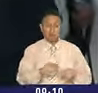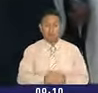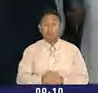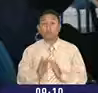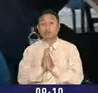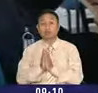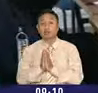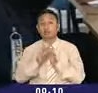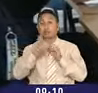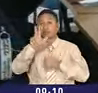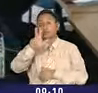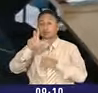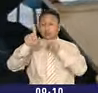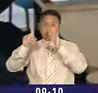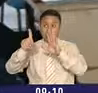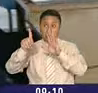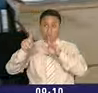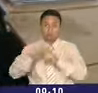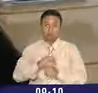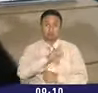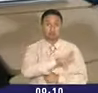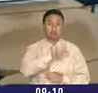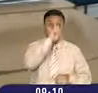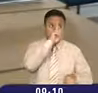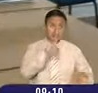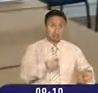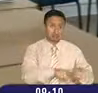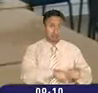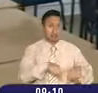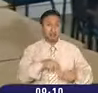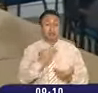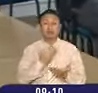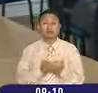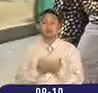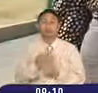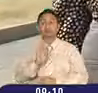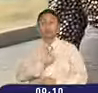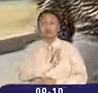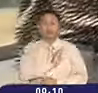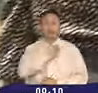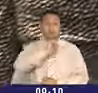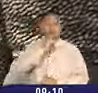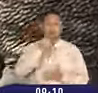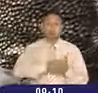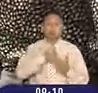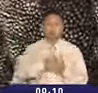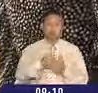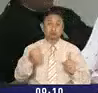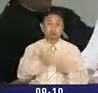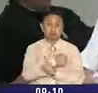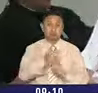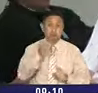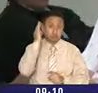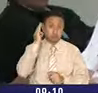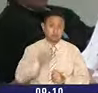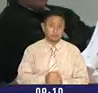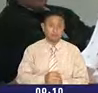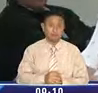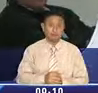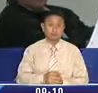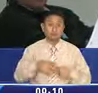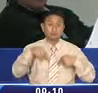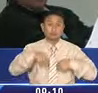peticiones realizadas, entre las que se priorizará la integración de mesas técnicas para tratar la lucha contra la violencia de género. Que hemos establecido